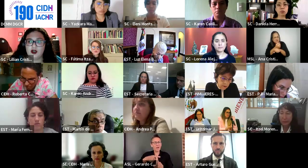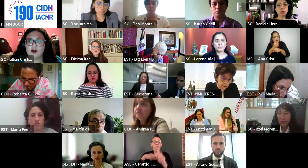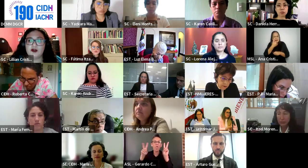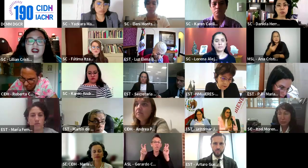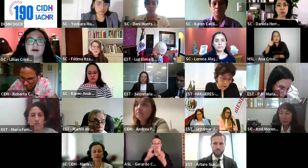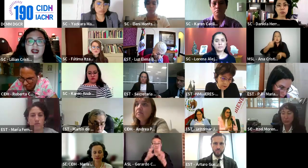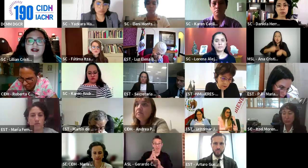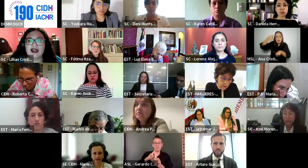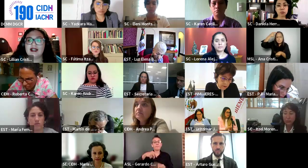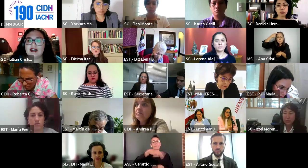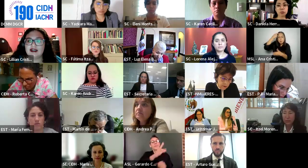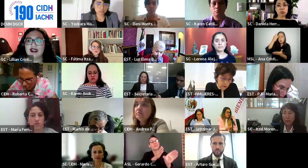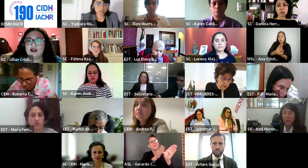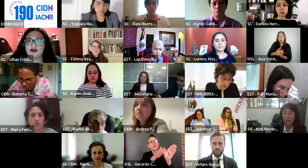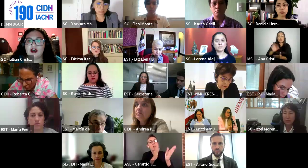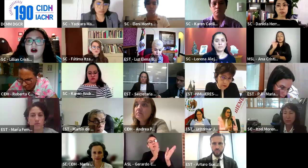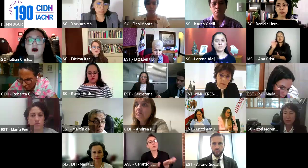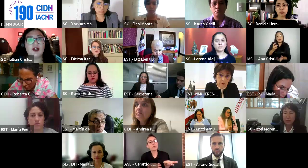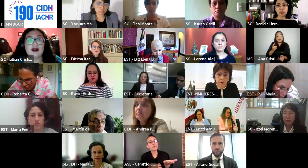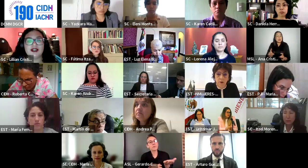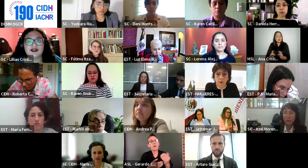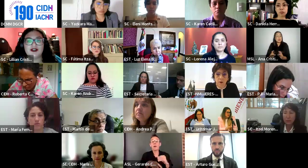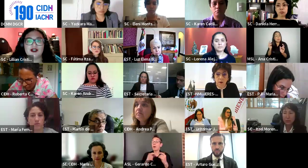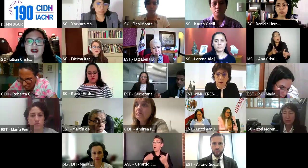mente, como si desmayarse al salir de la ducha